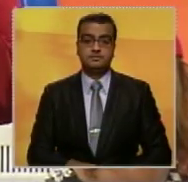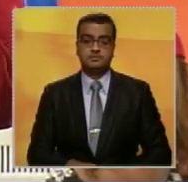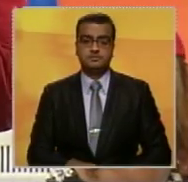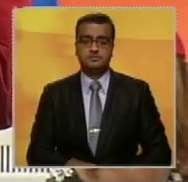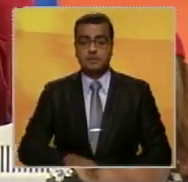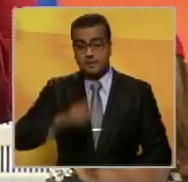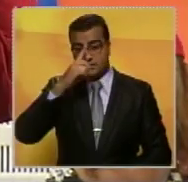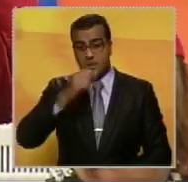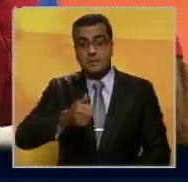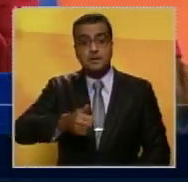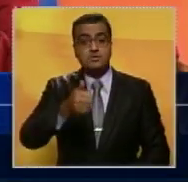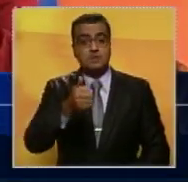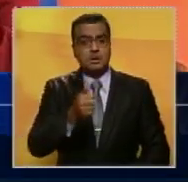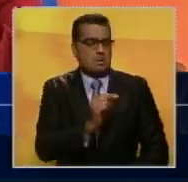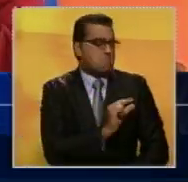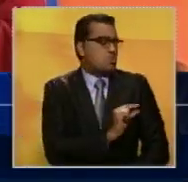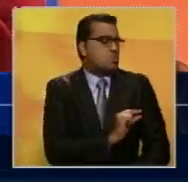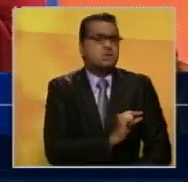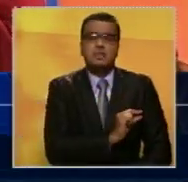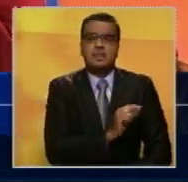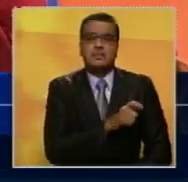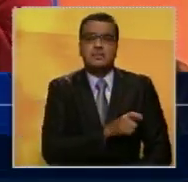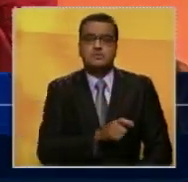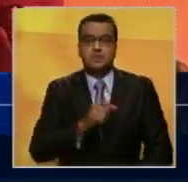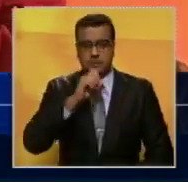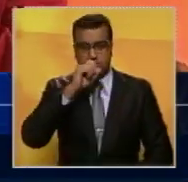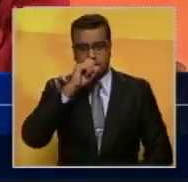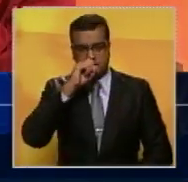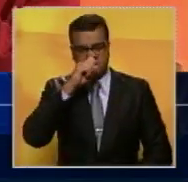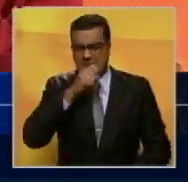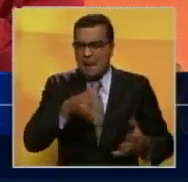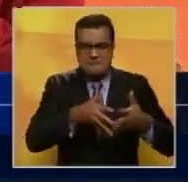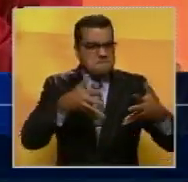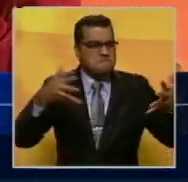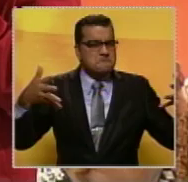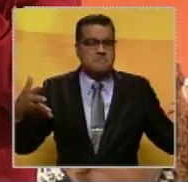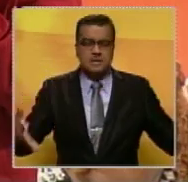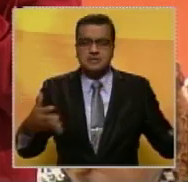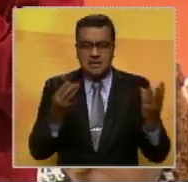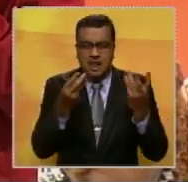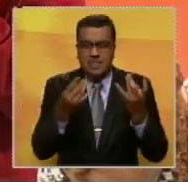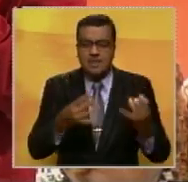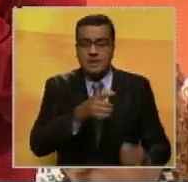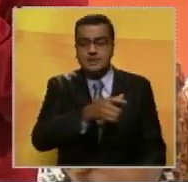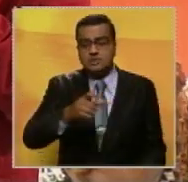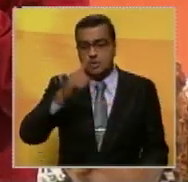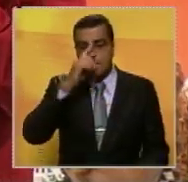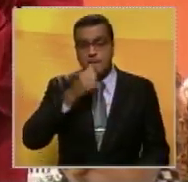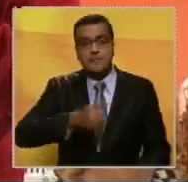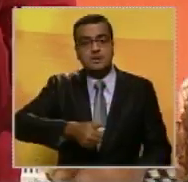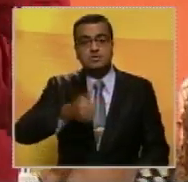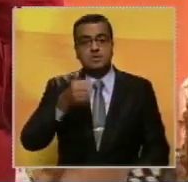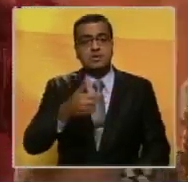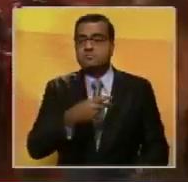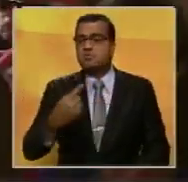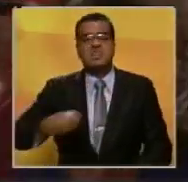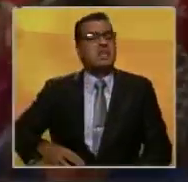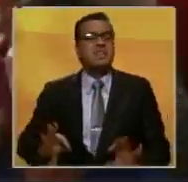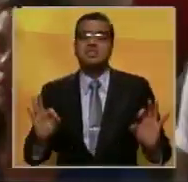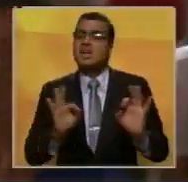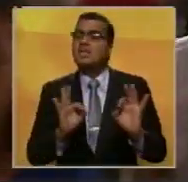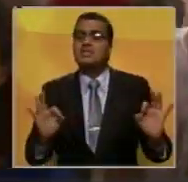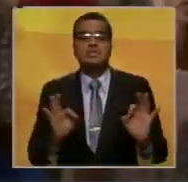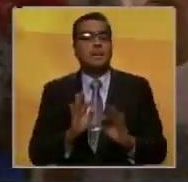los pensionados eran una minoría de la inmensa mayoría de abuelos y abuelas que no tenían